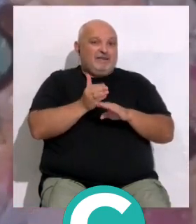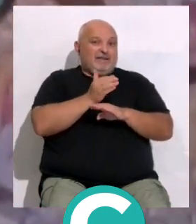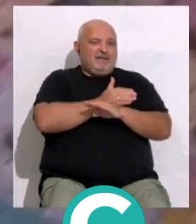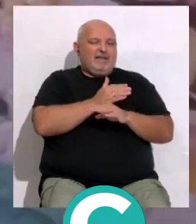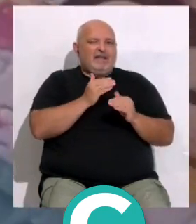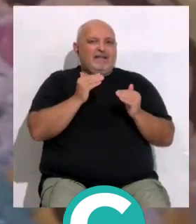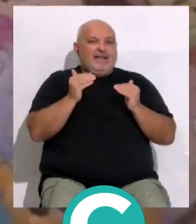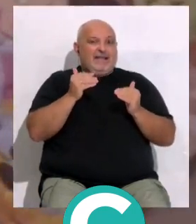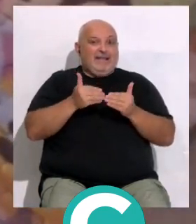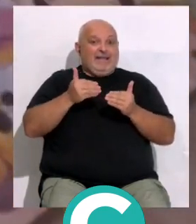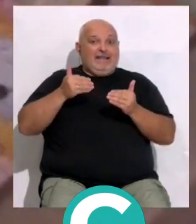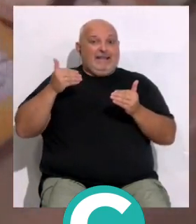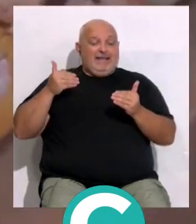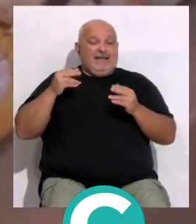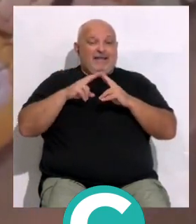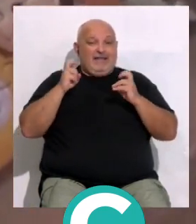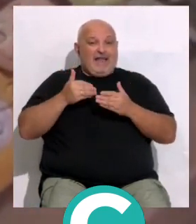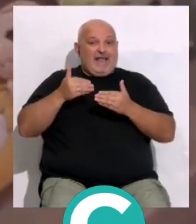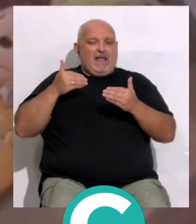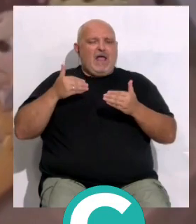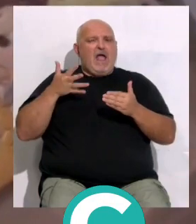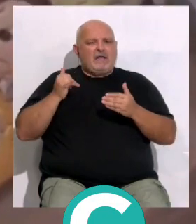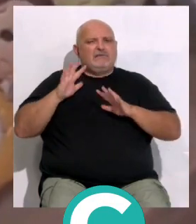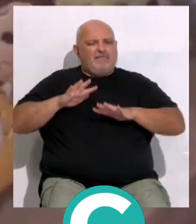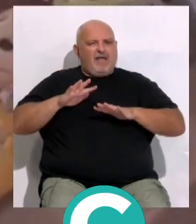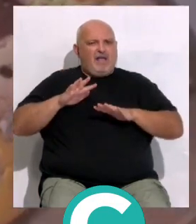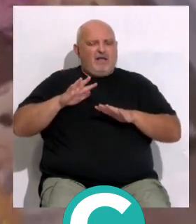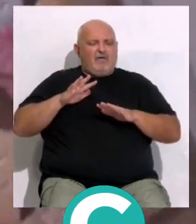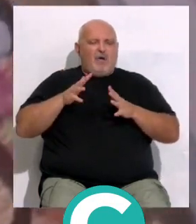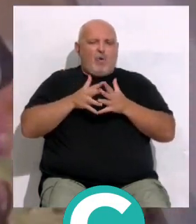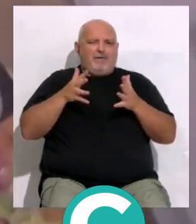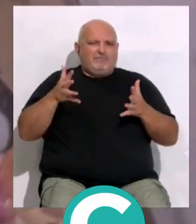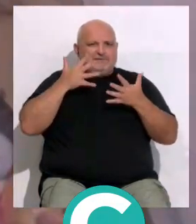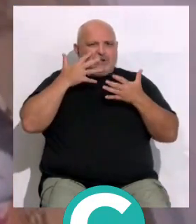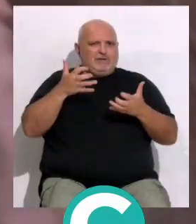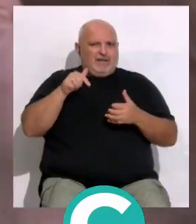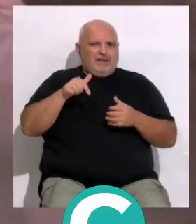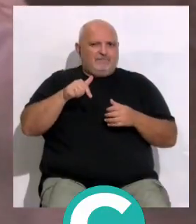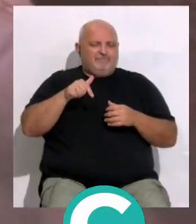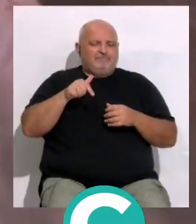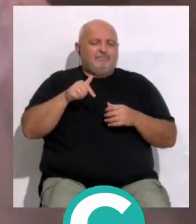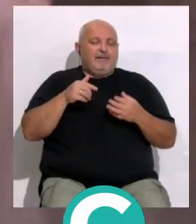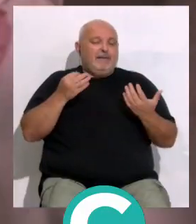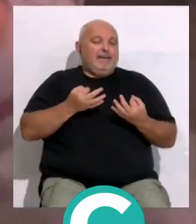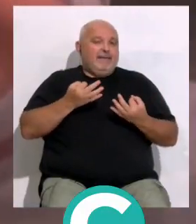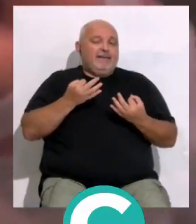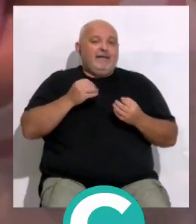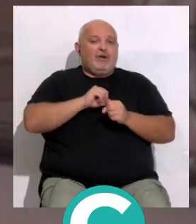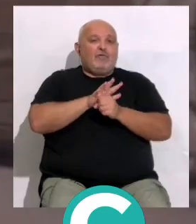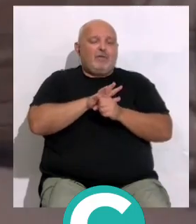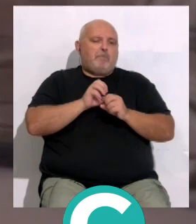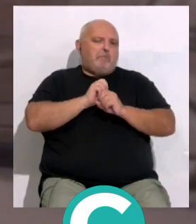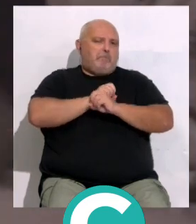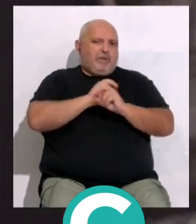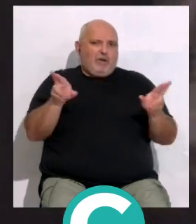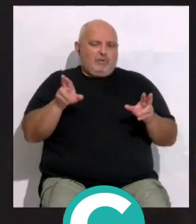de la pandemia y el confinamiento ya venía apuntándose un aumento. Lo que ha hecho la COVID es